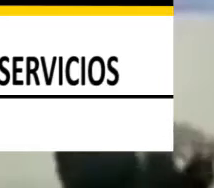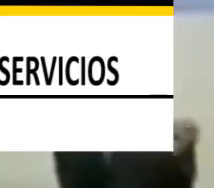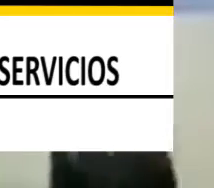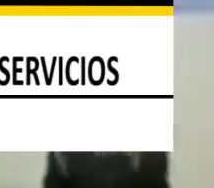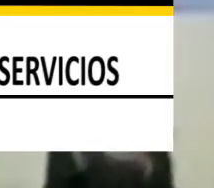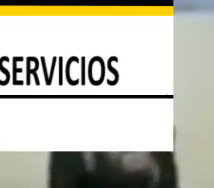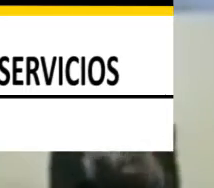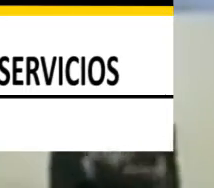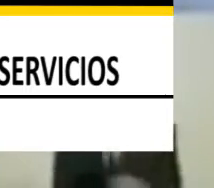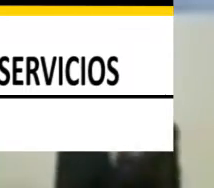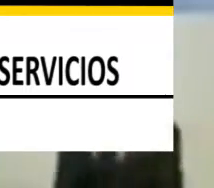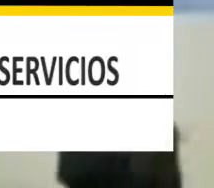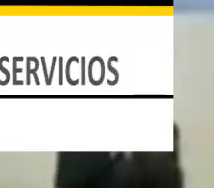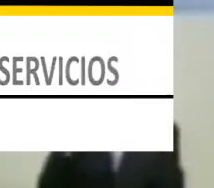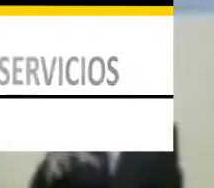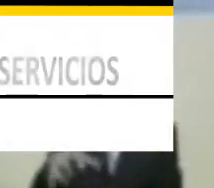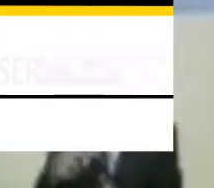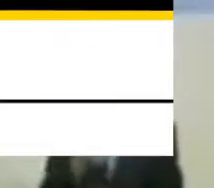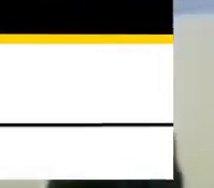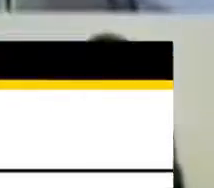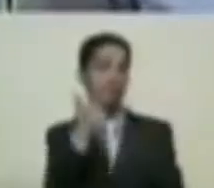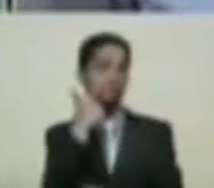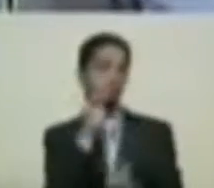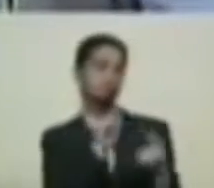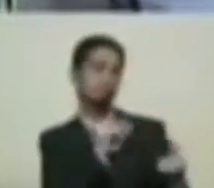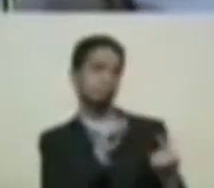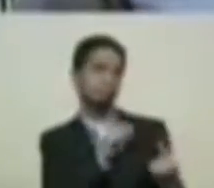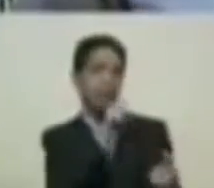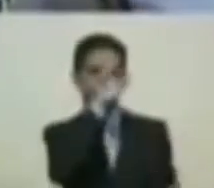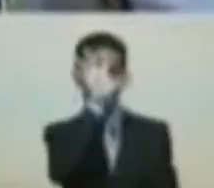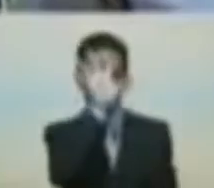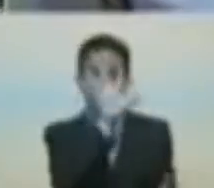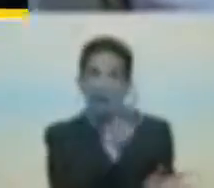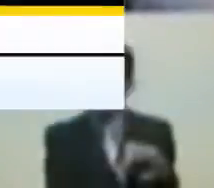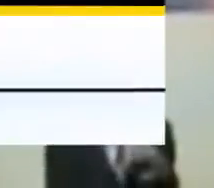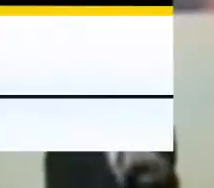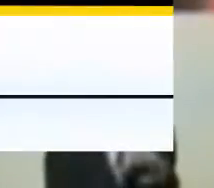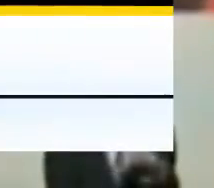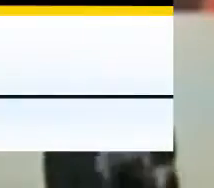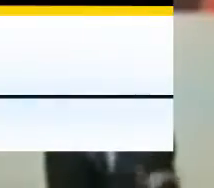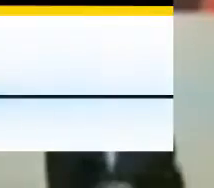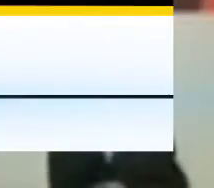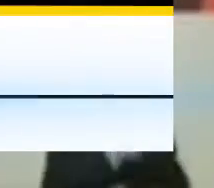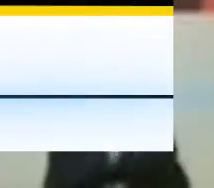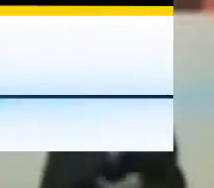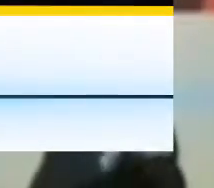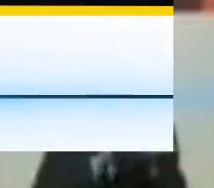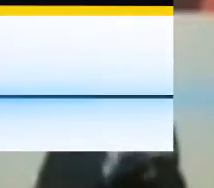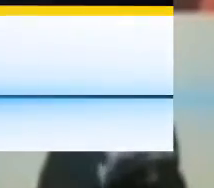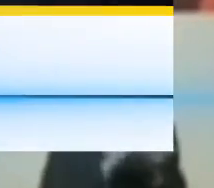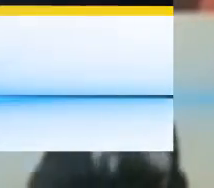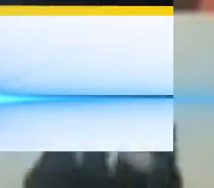recibir un análisis de la situación, pero principalmente de la solución de las